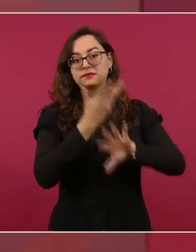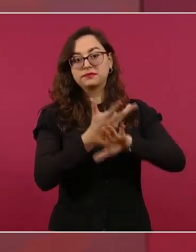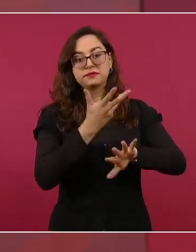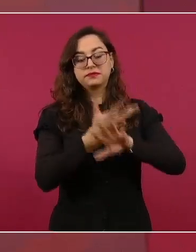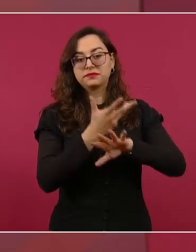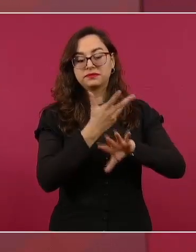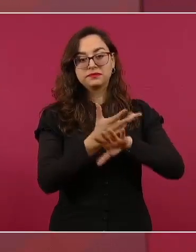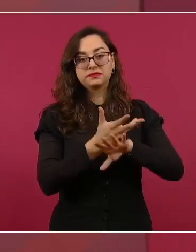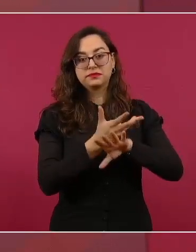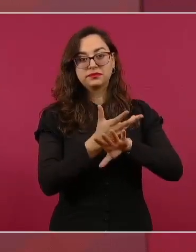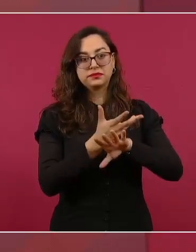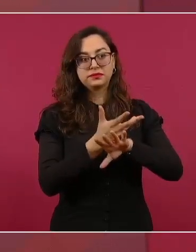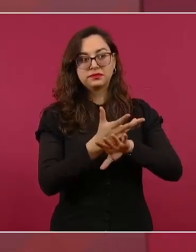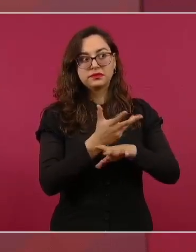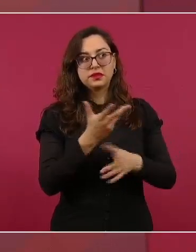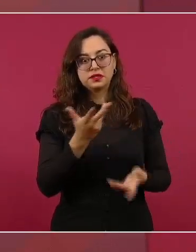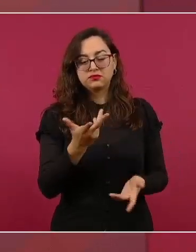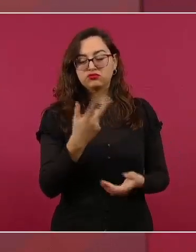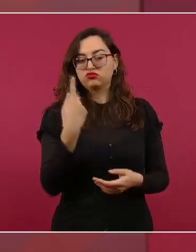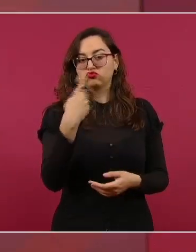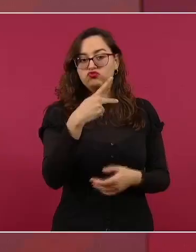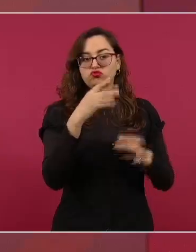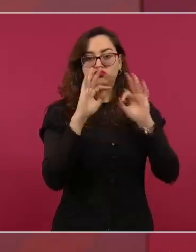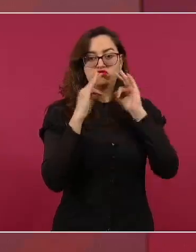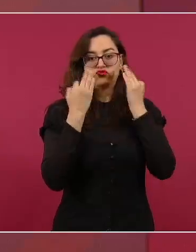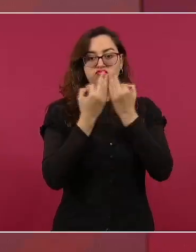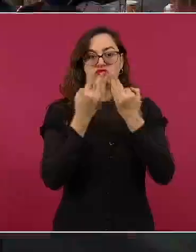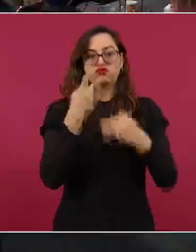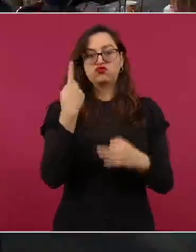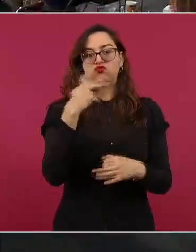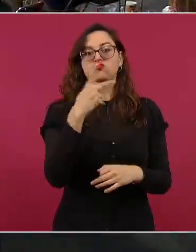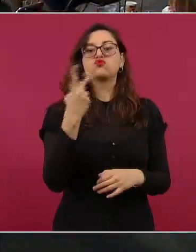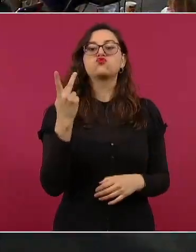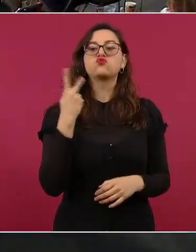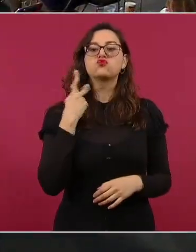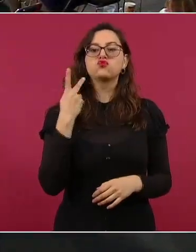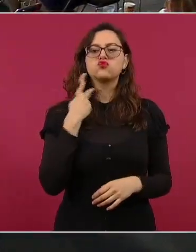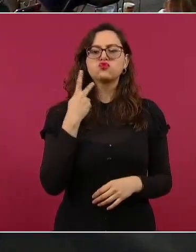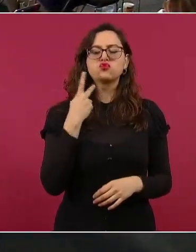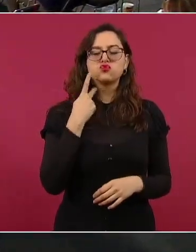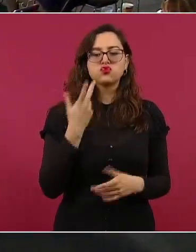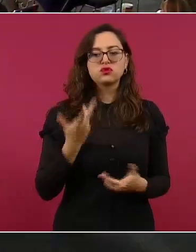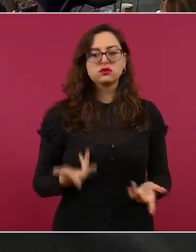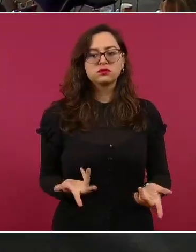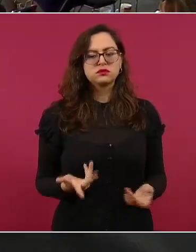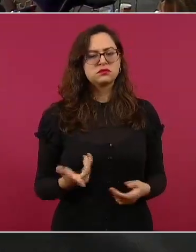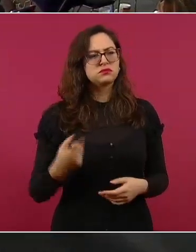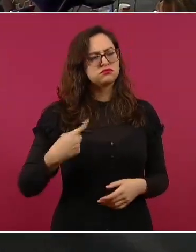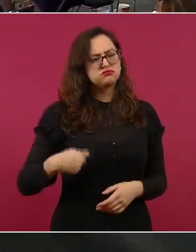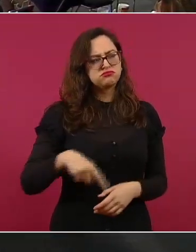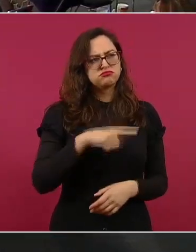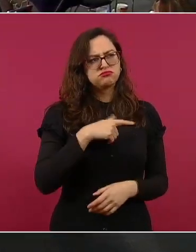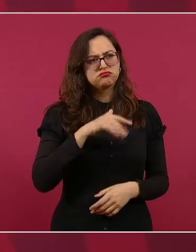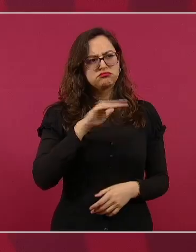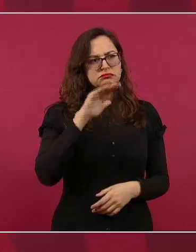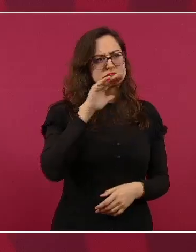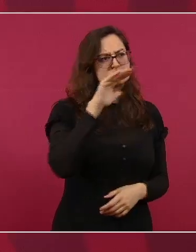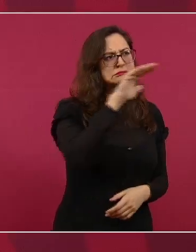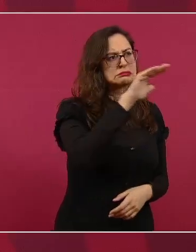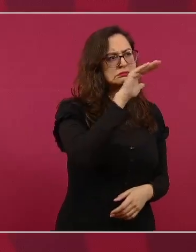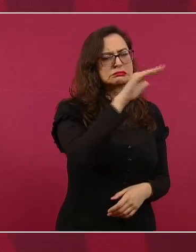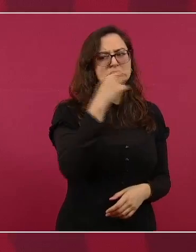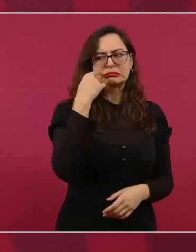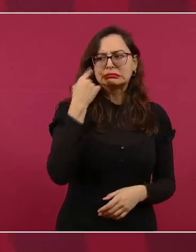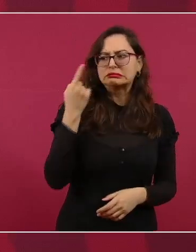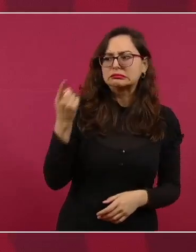cuando les hablamos, les insistimos que hay que apoyar a los países